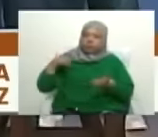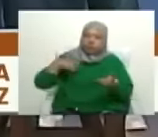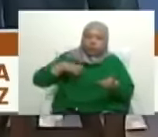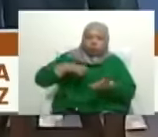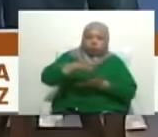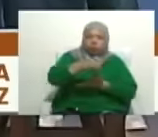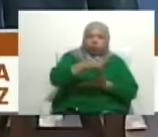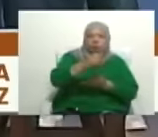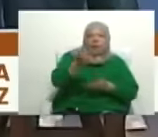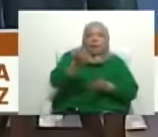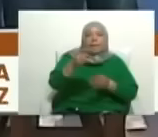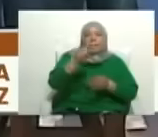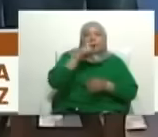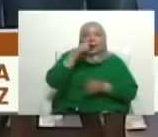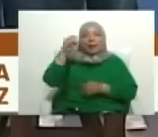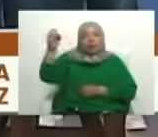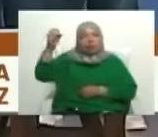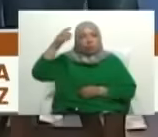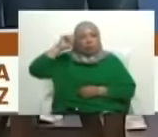exterminar